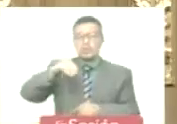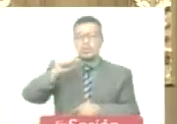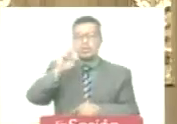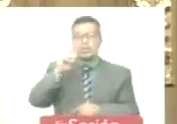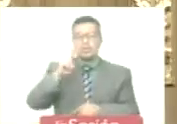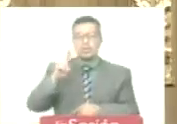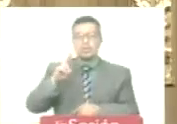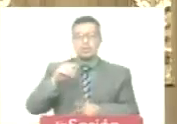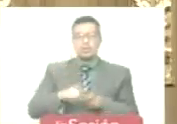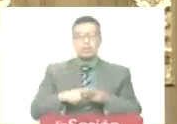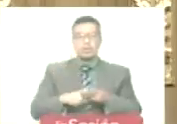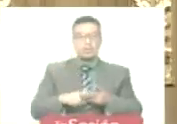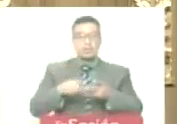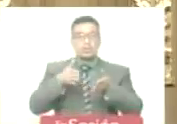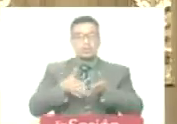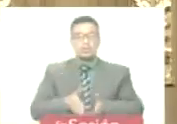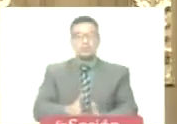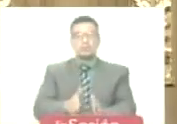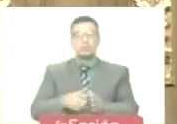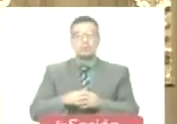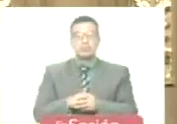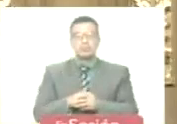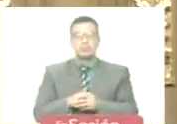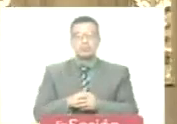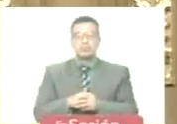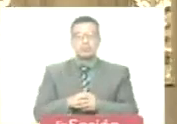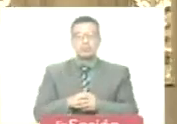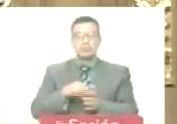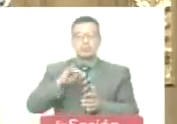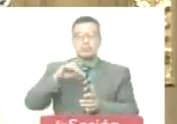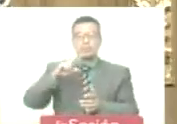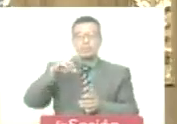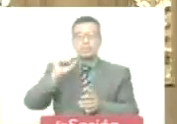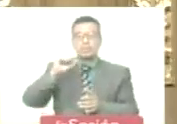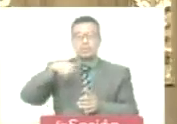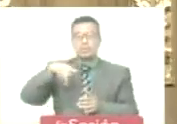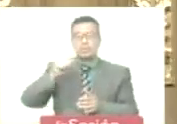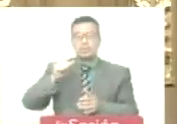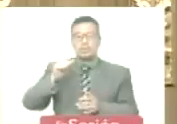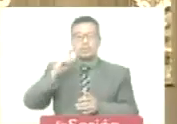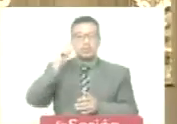Salazar, oriundo de Irapa, Estado Sucre,